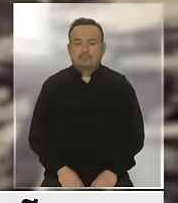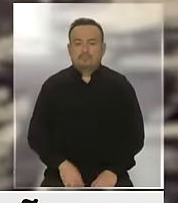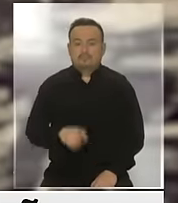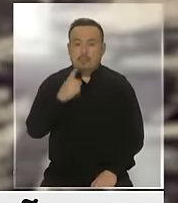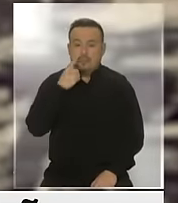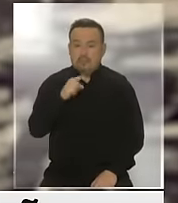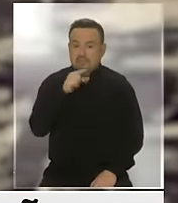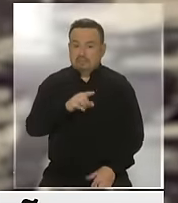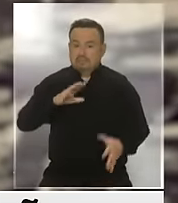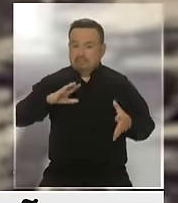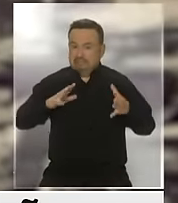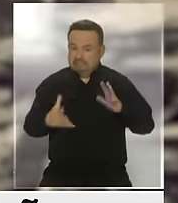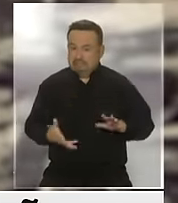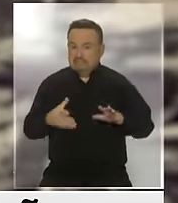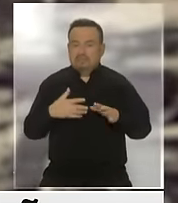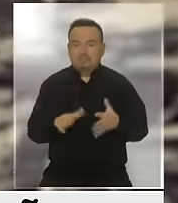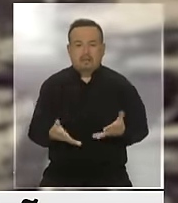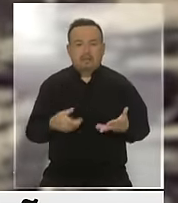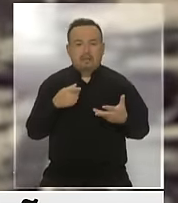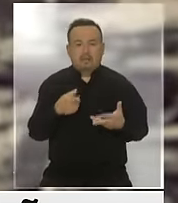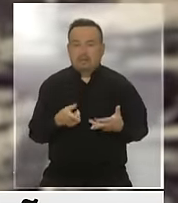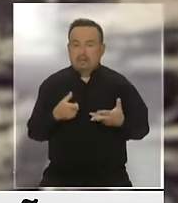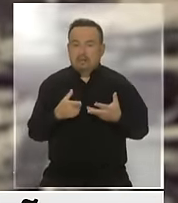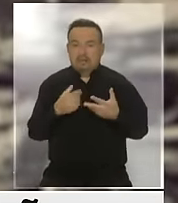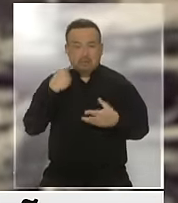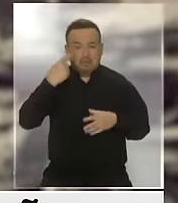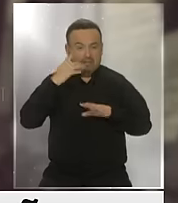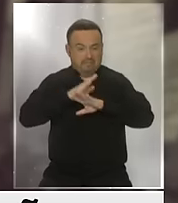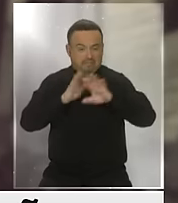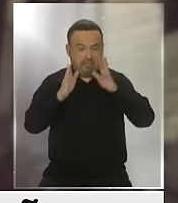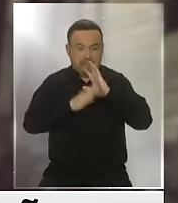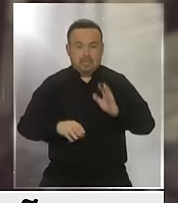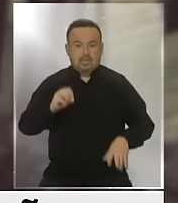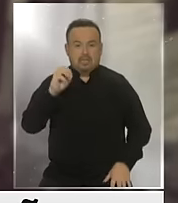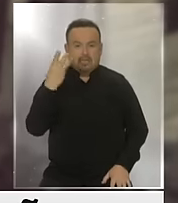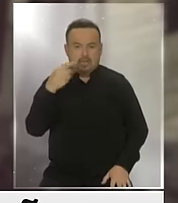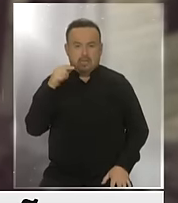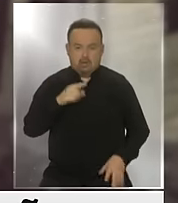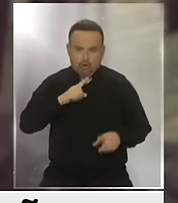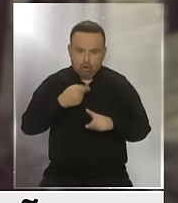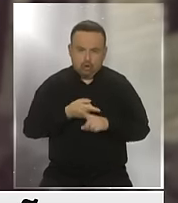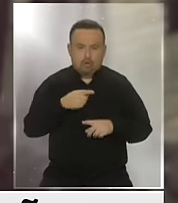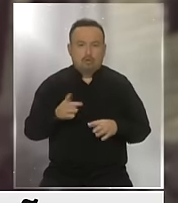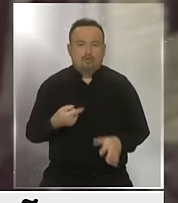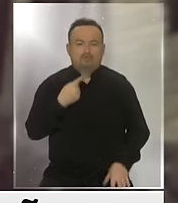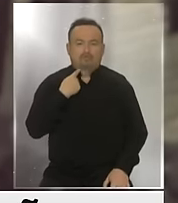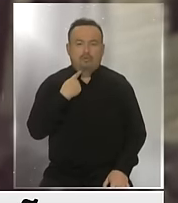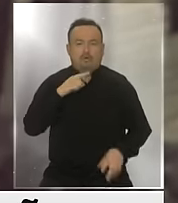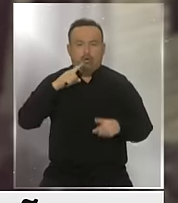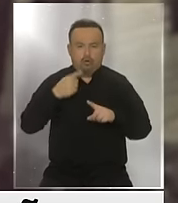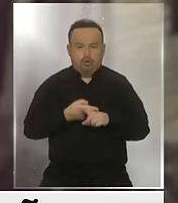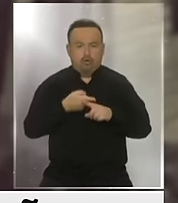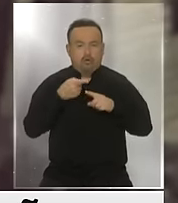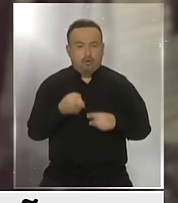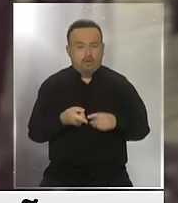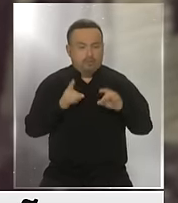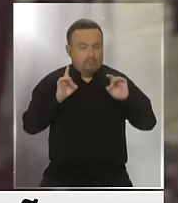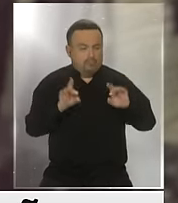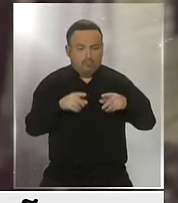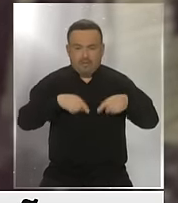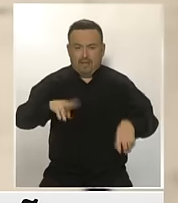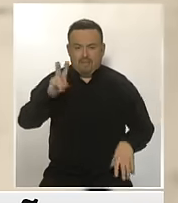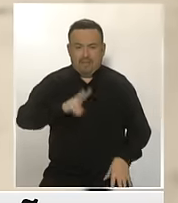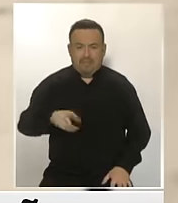Pero las tragedias estaban lejos de desaparecer. Un tercer episodio amenazaría con llevarse lo que había quedado